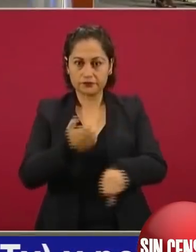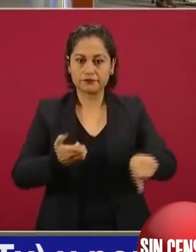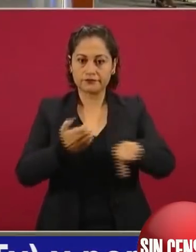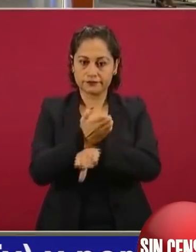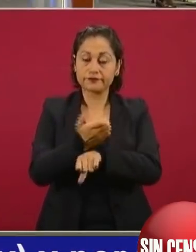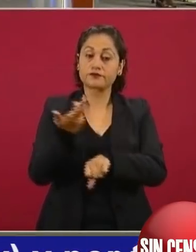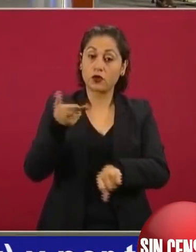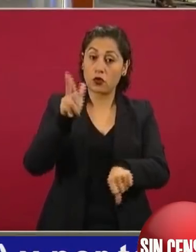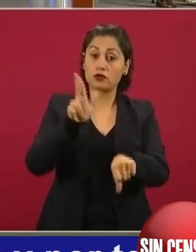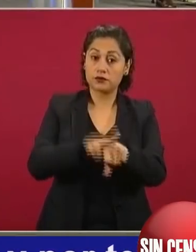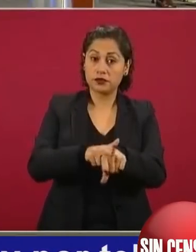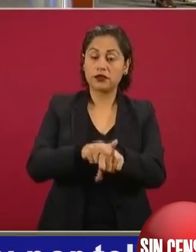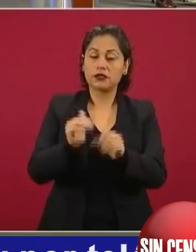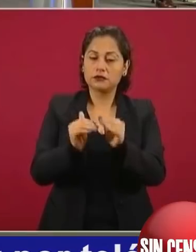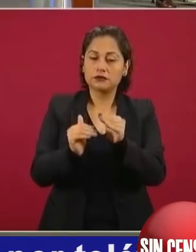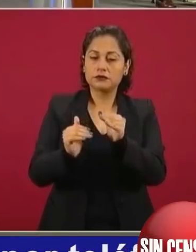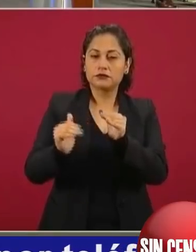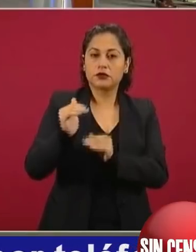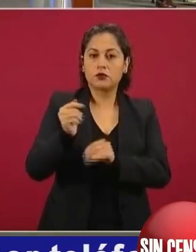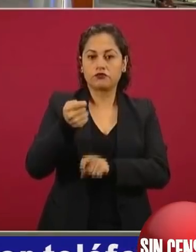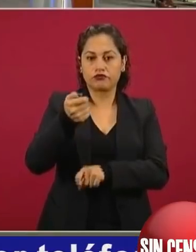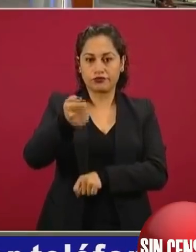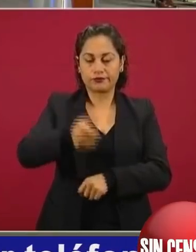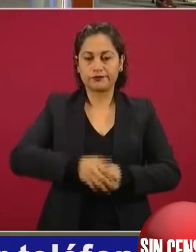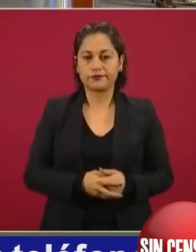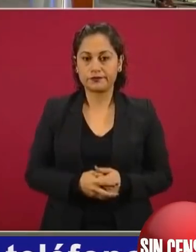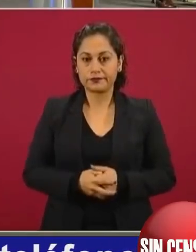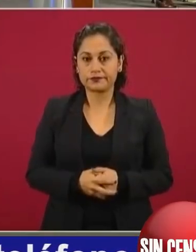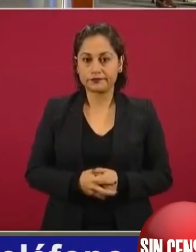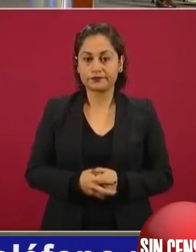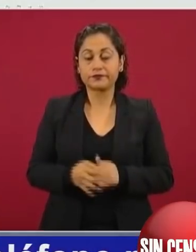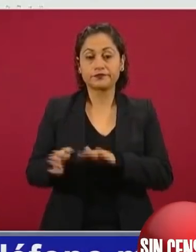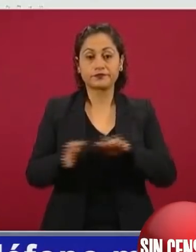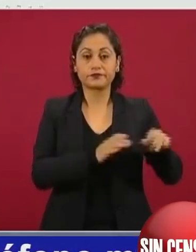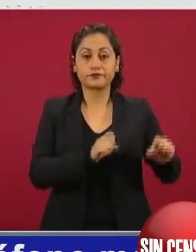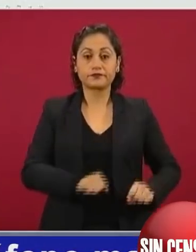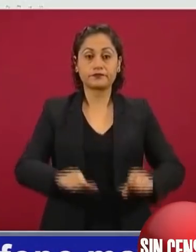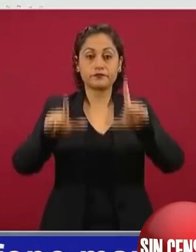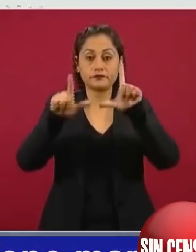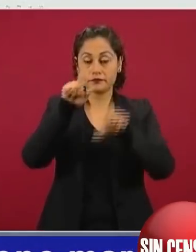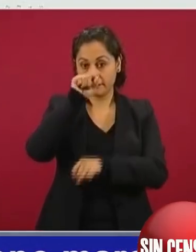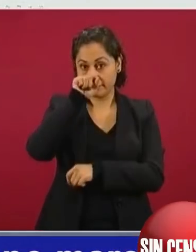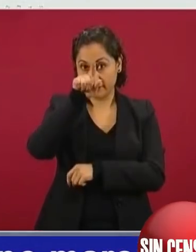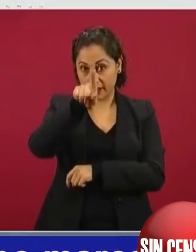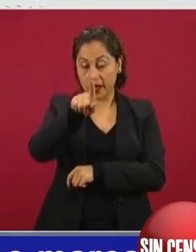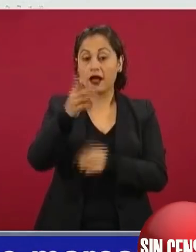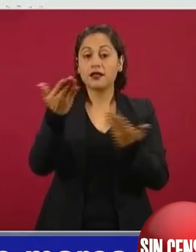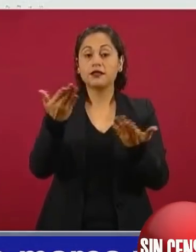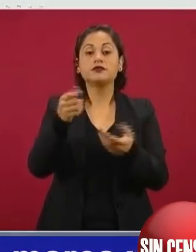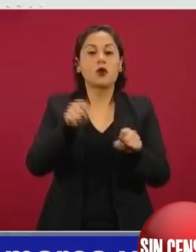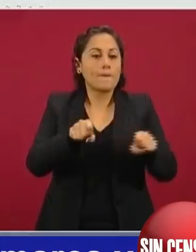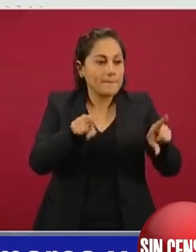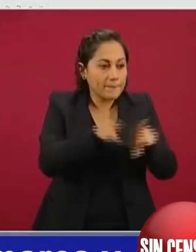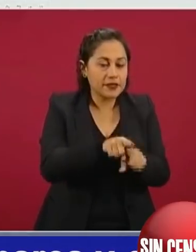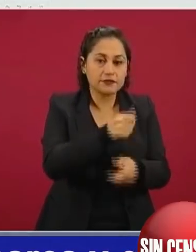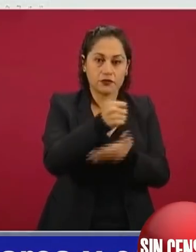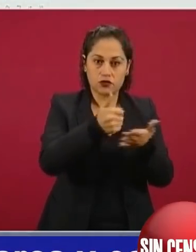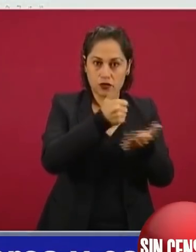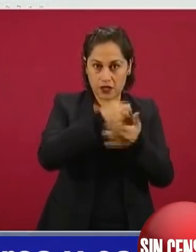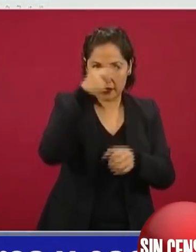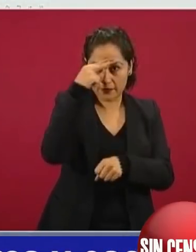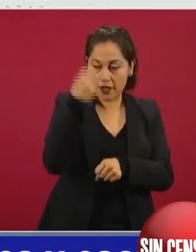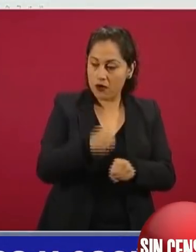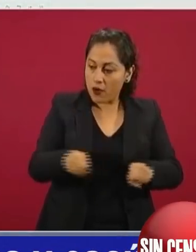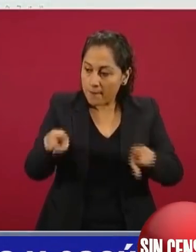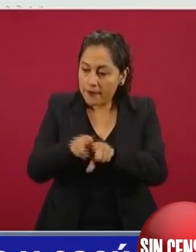ligera tendencia al incremento. La siguiente. Jalisco, igual que la Ciudad de México, igual que lo veremos en Nuevo